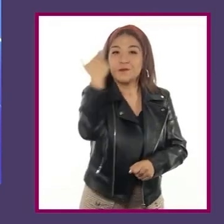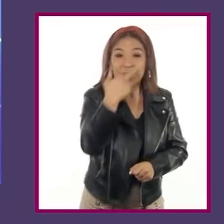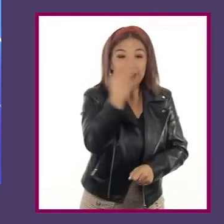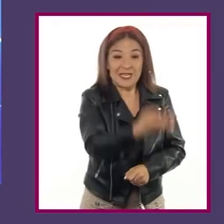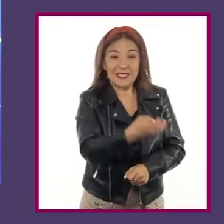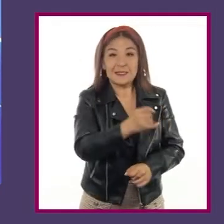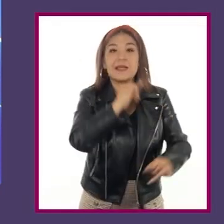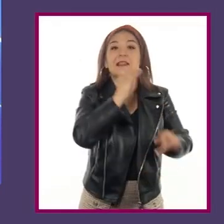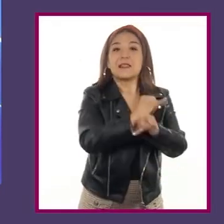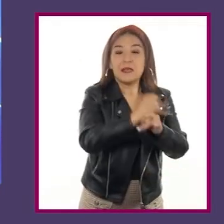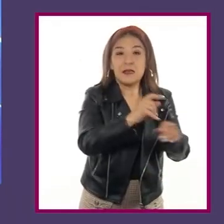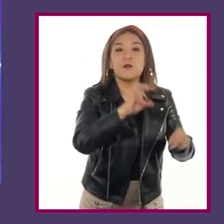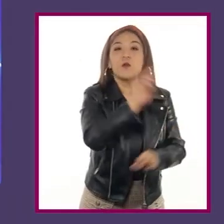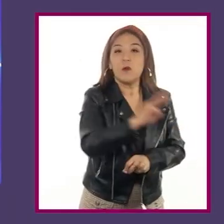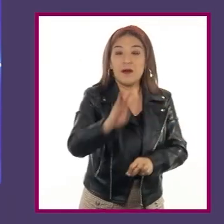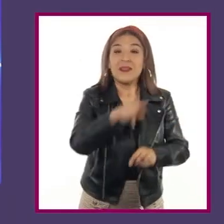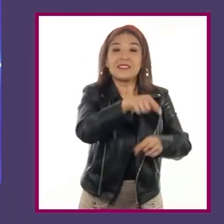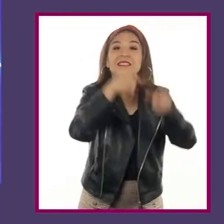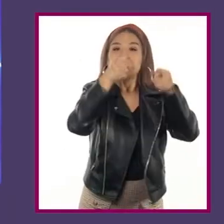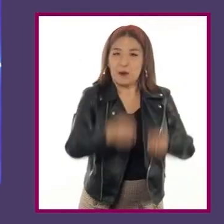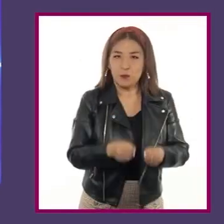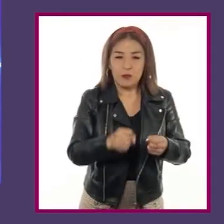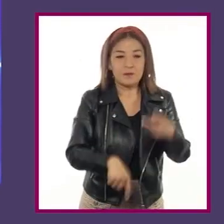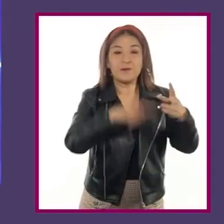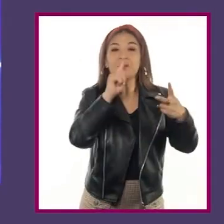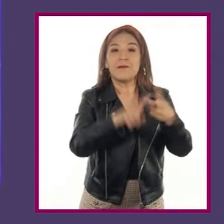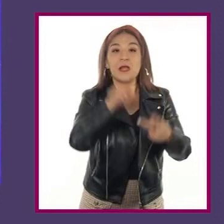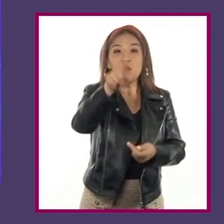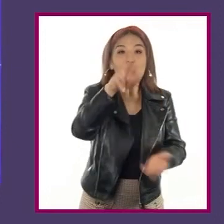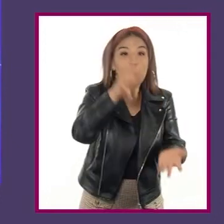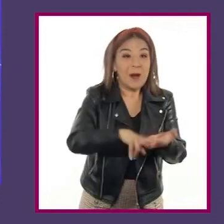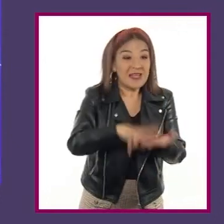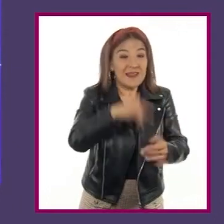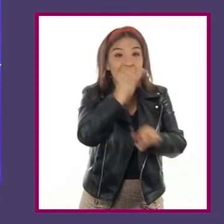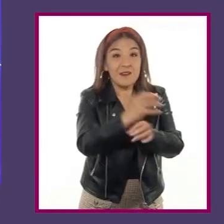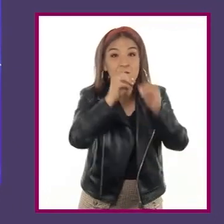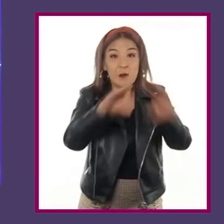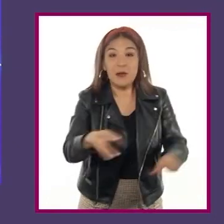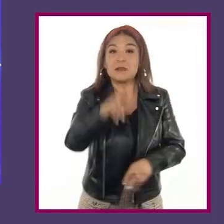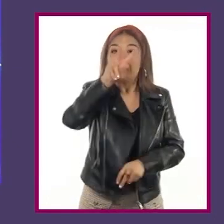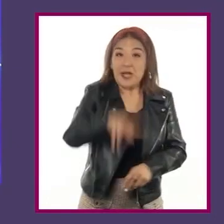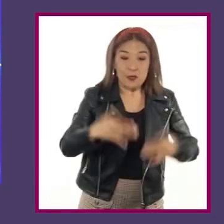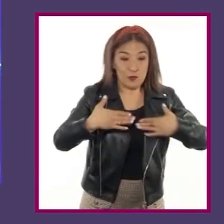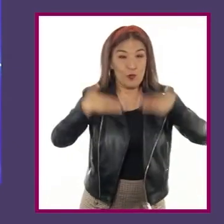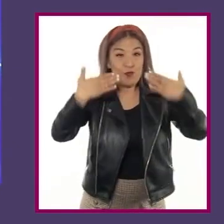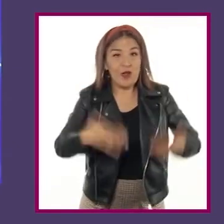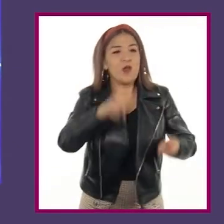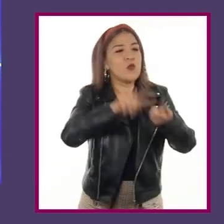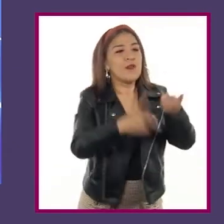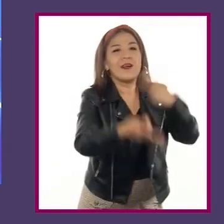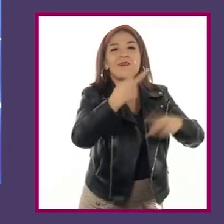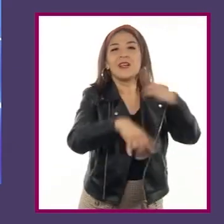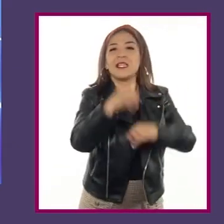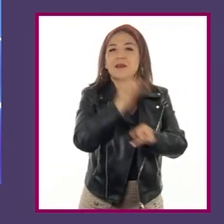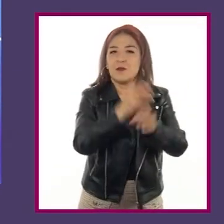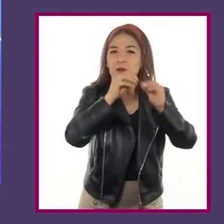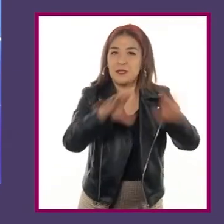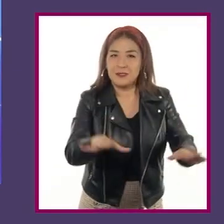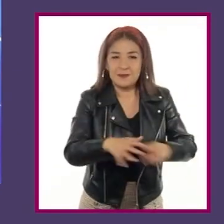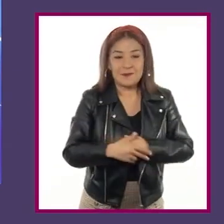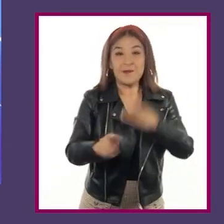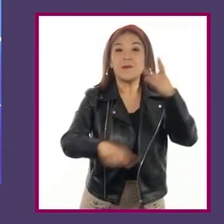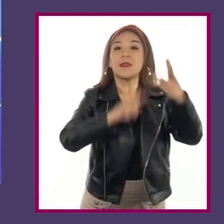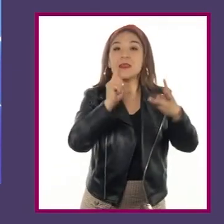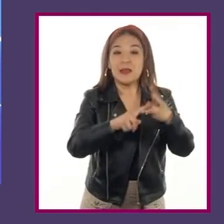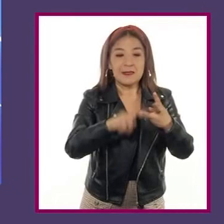que visita sean seguras. 2. Validar siempre la veracidad y las fuentes de información. 3.